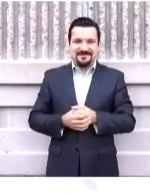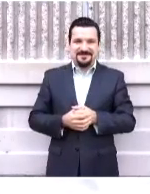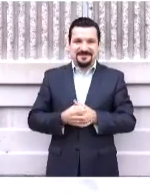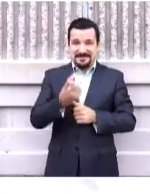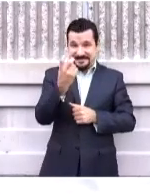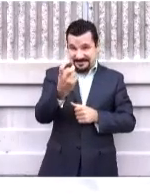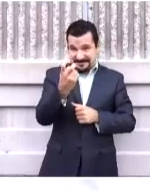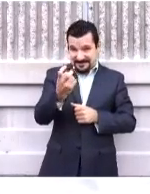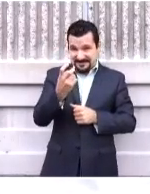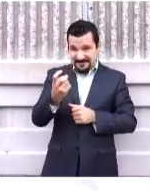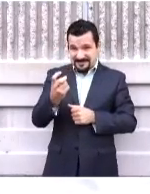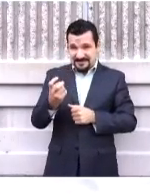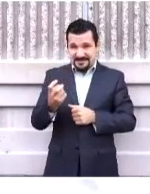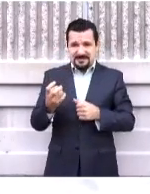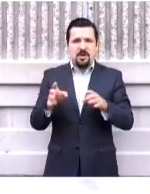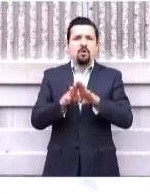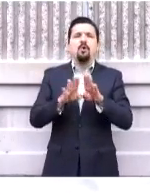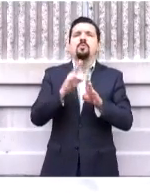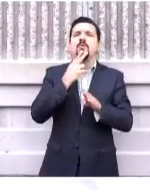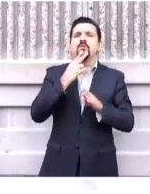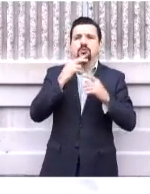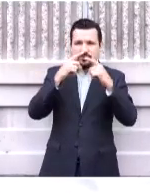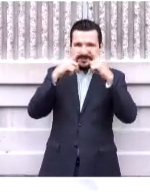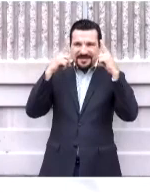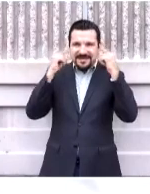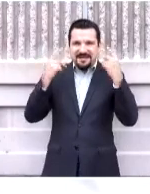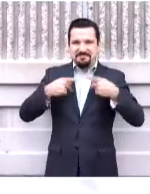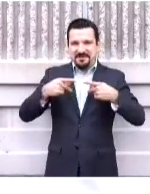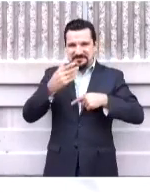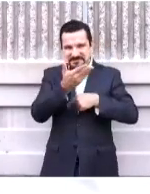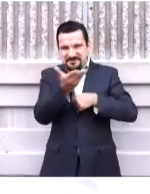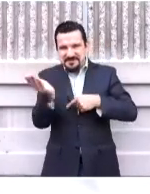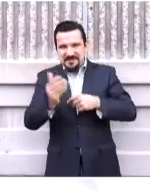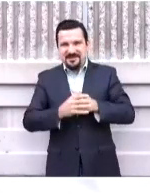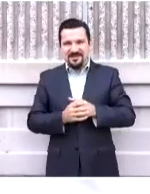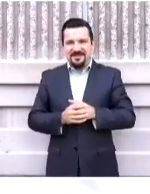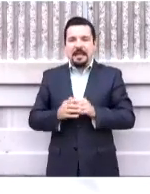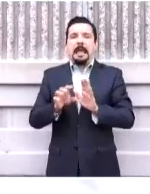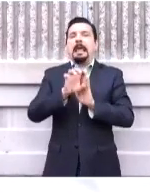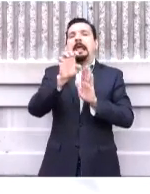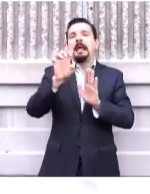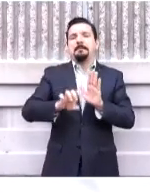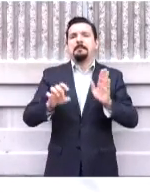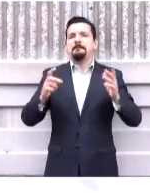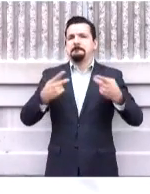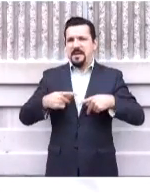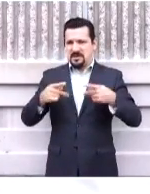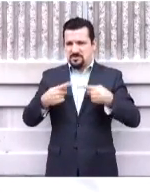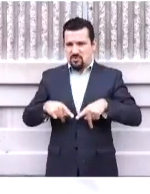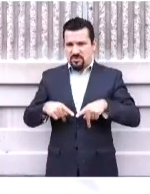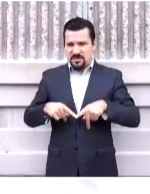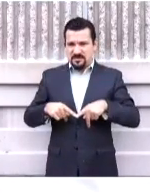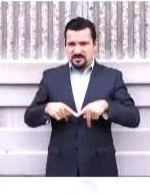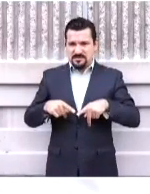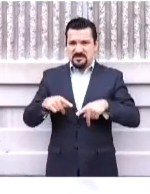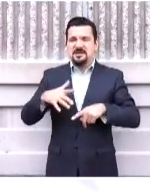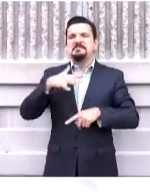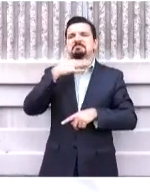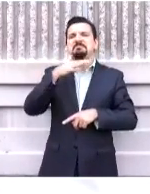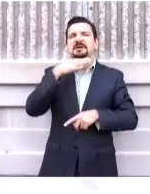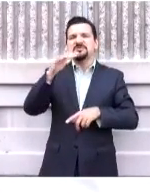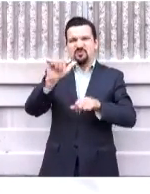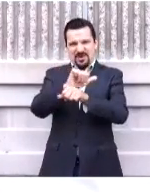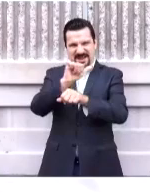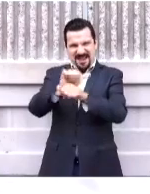esa estratificación del riesgo comunitario, por ejemplo, las personas que recolectan la basura,